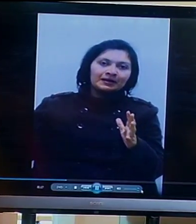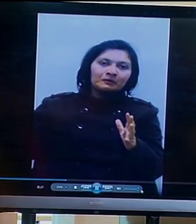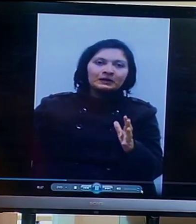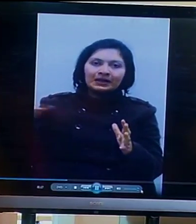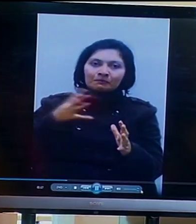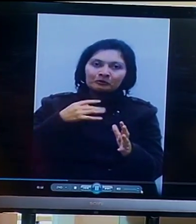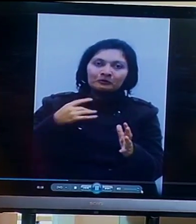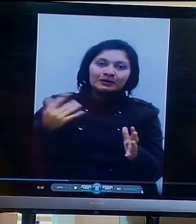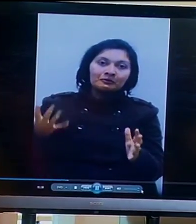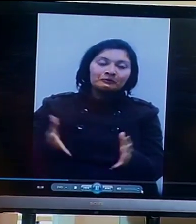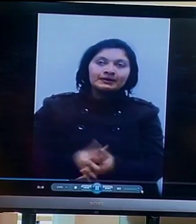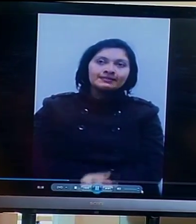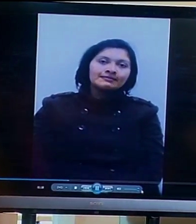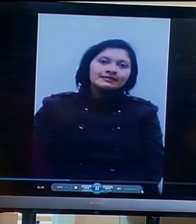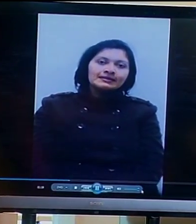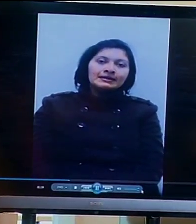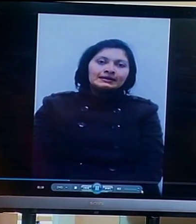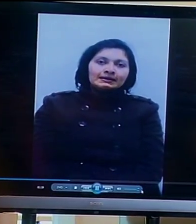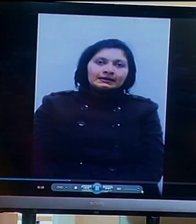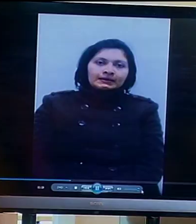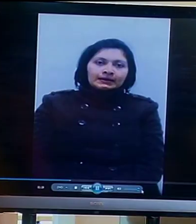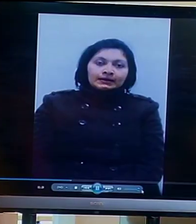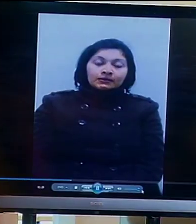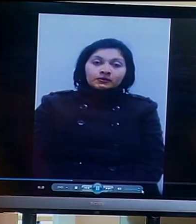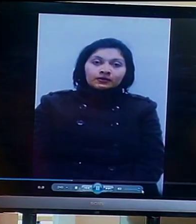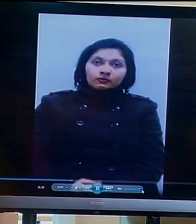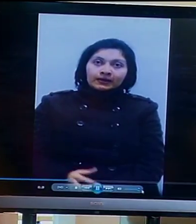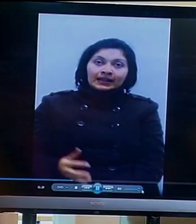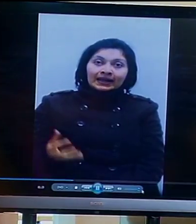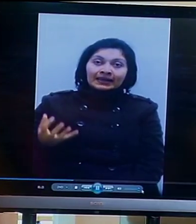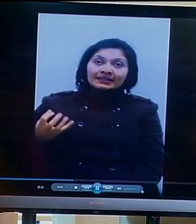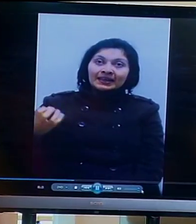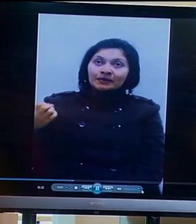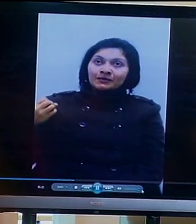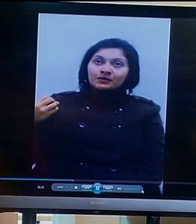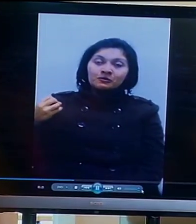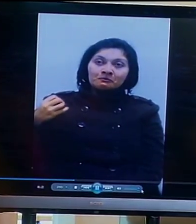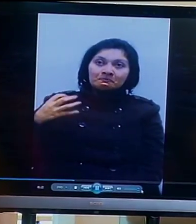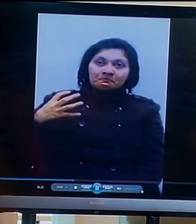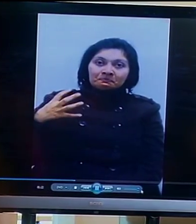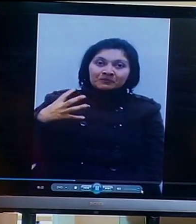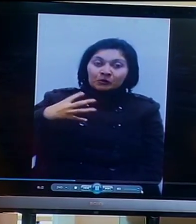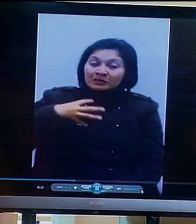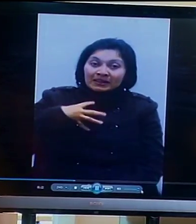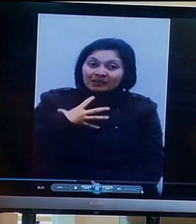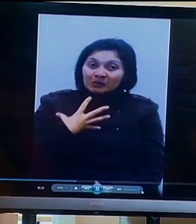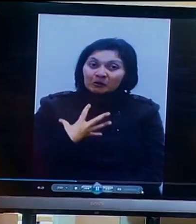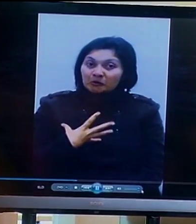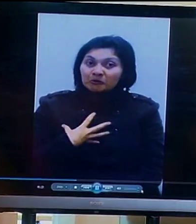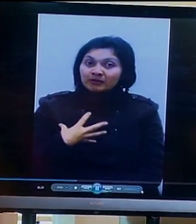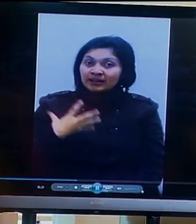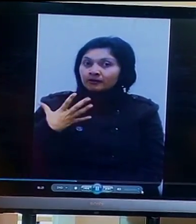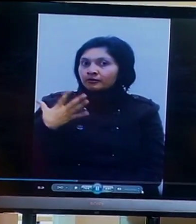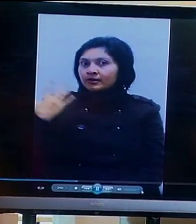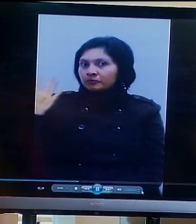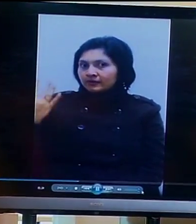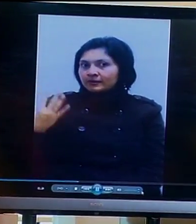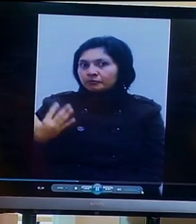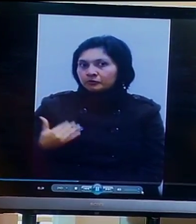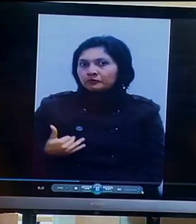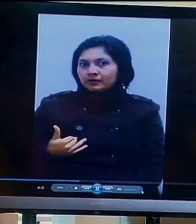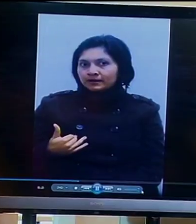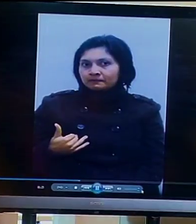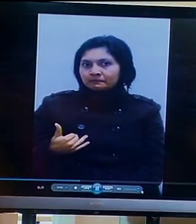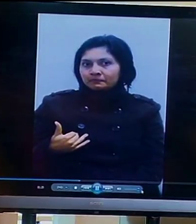muy dramática cómo fueron, ella resguardó con su vida las máquinas de votación, ella y muchos más, pero este es